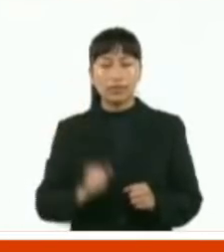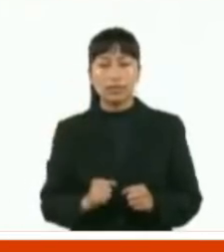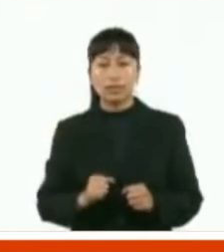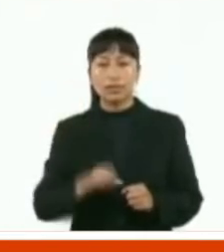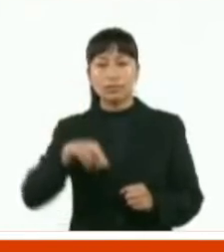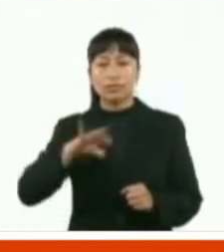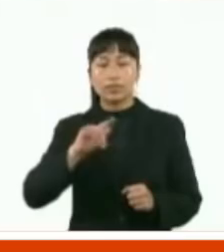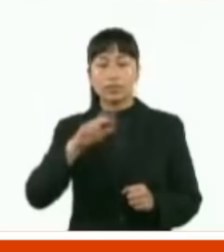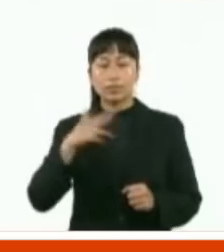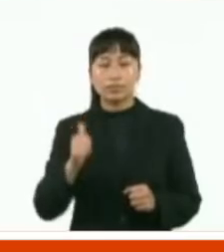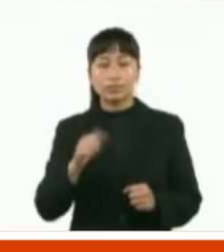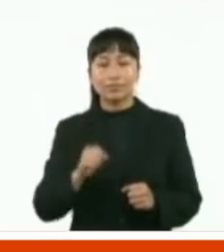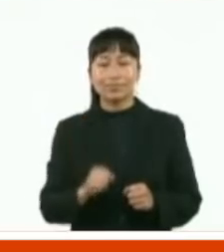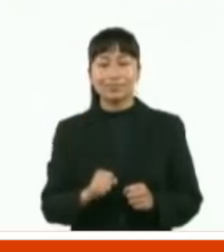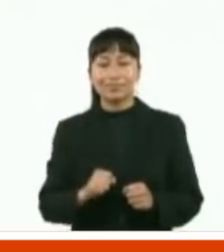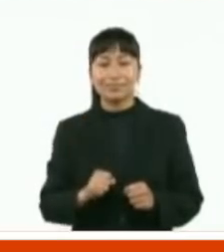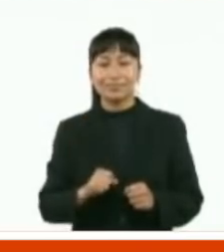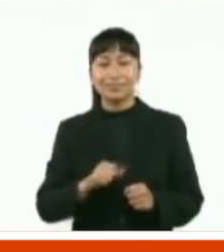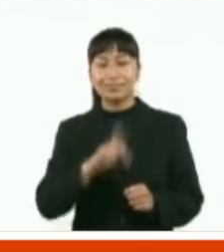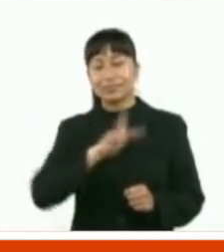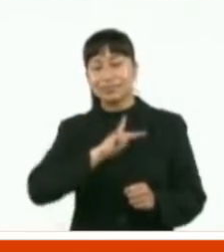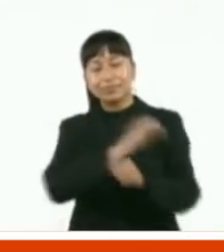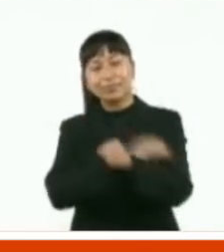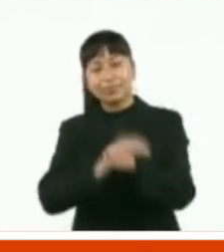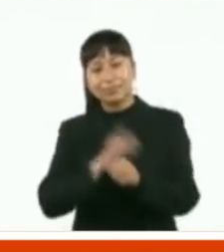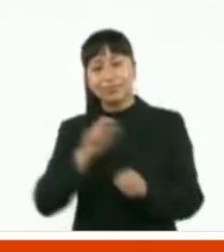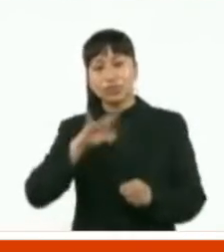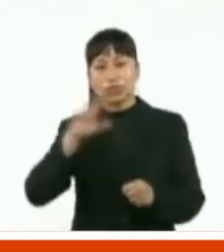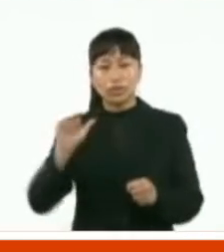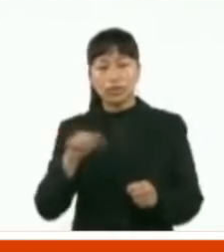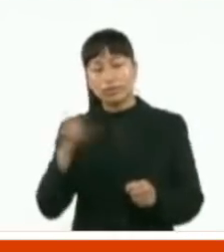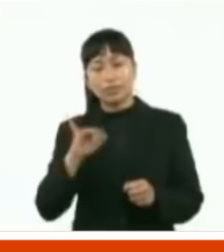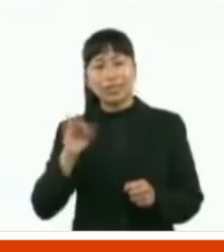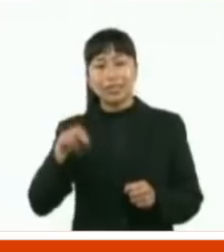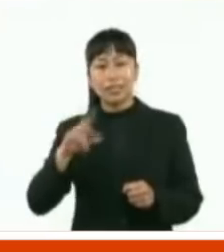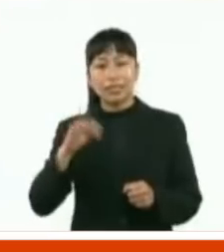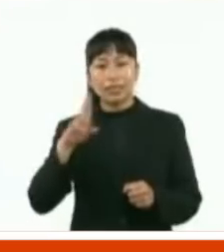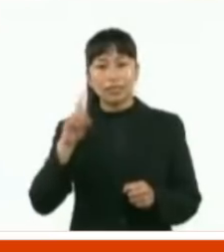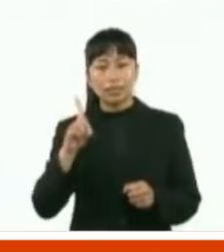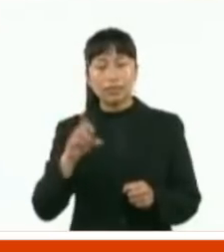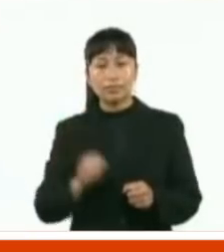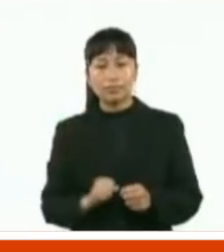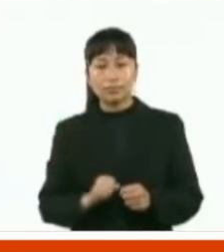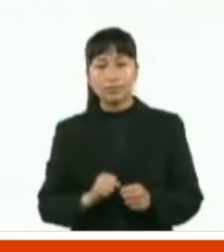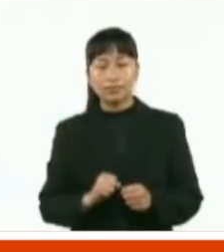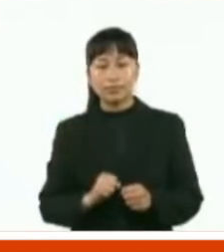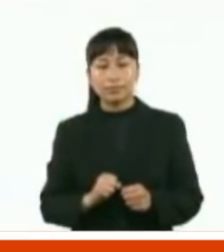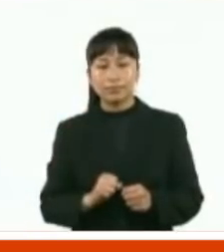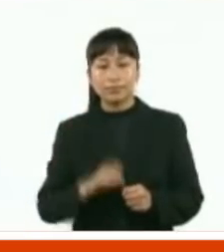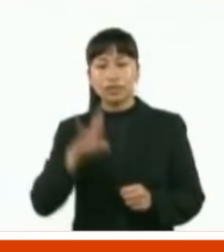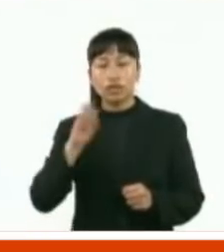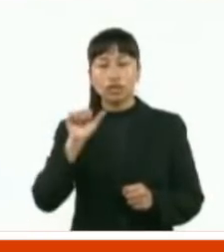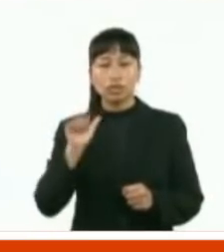Marta Lucía Elizondo Telles, además de mis compañeras Oliva e Ingrid. Y digo que Rosa Isela